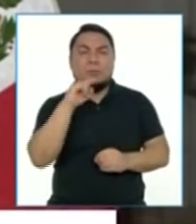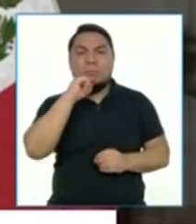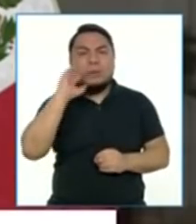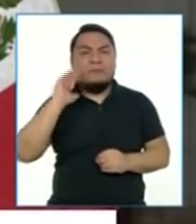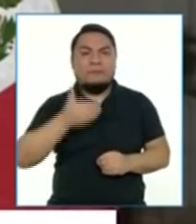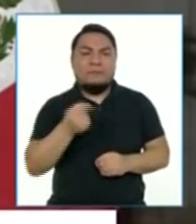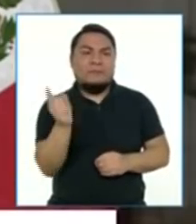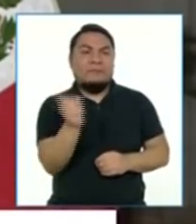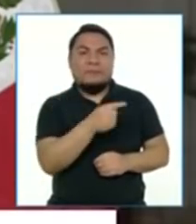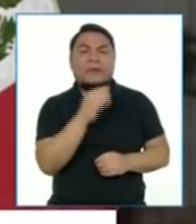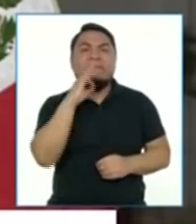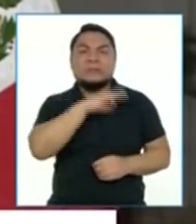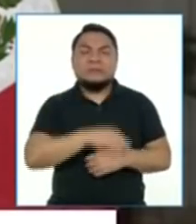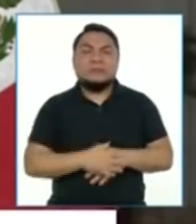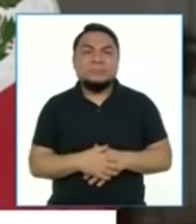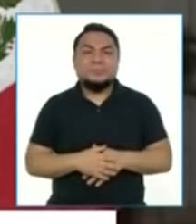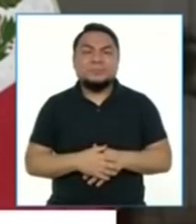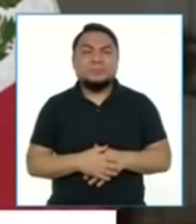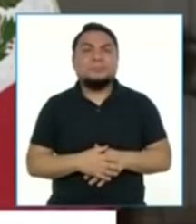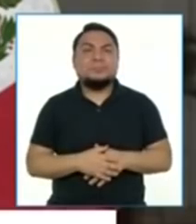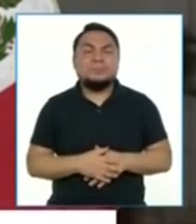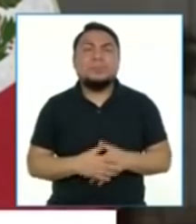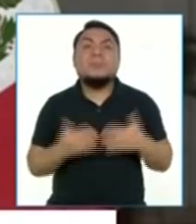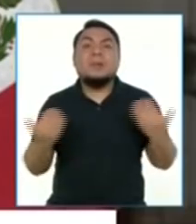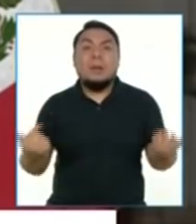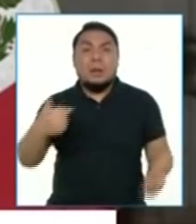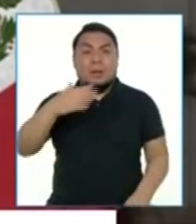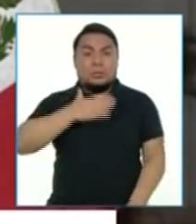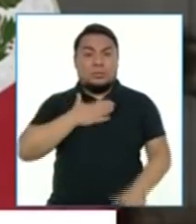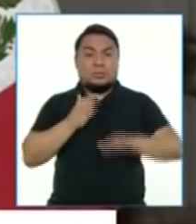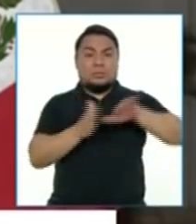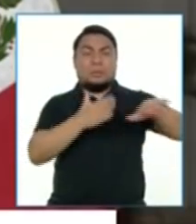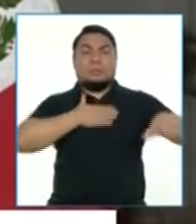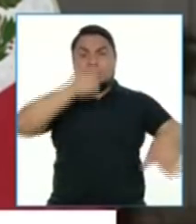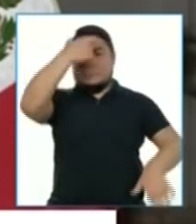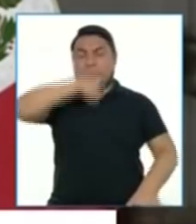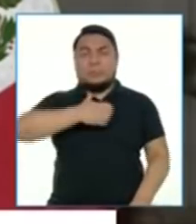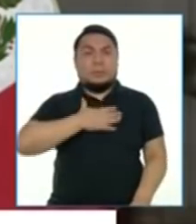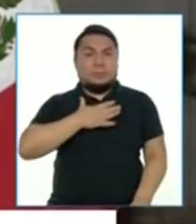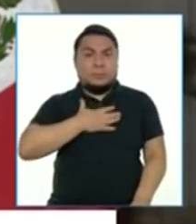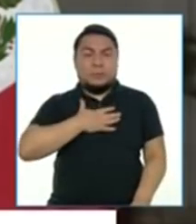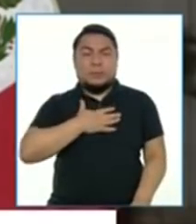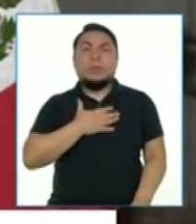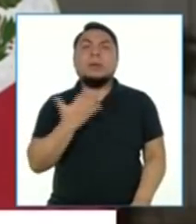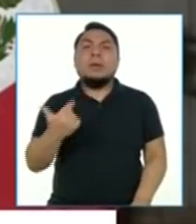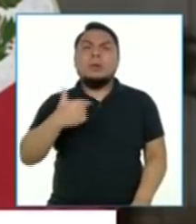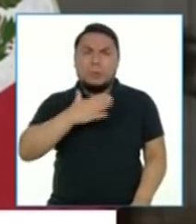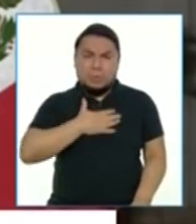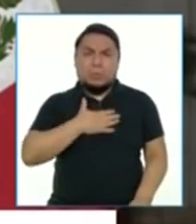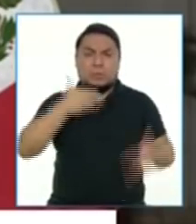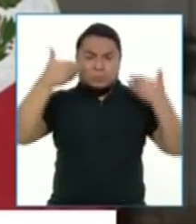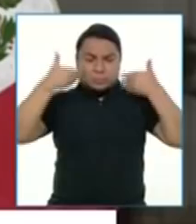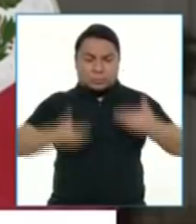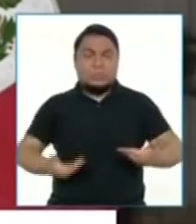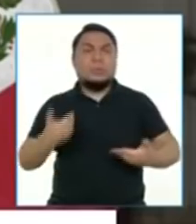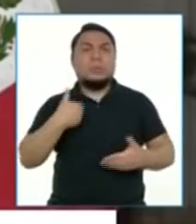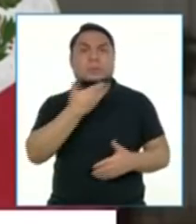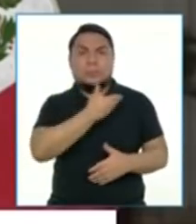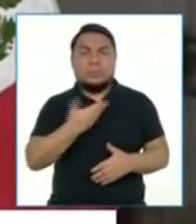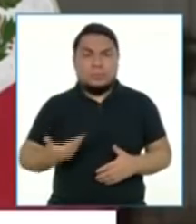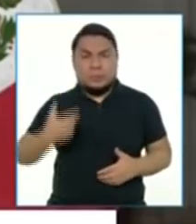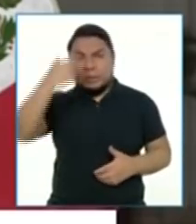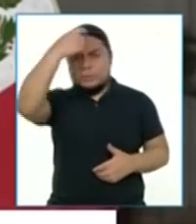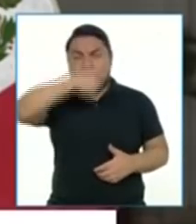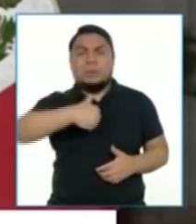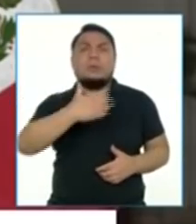pasa todavía a decir que se estaba armando incluso un gabinete ministerial eso también es muy serio porque